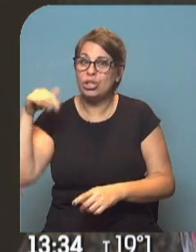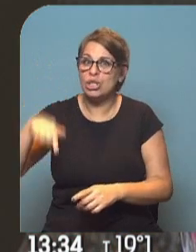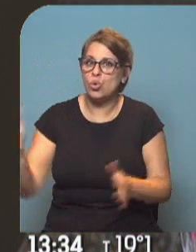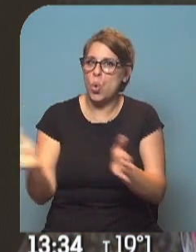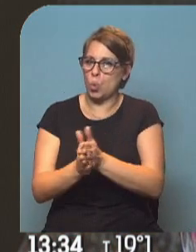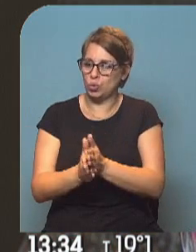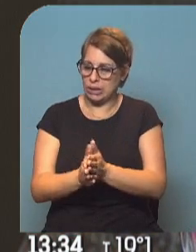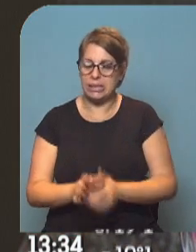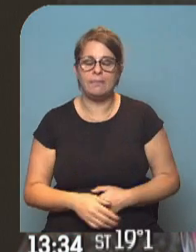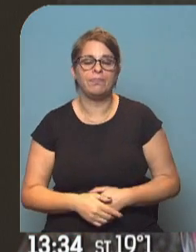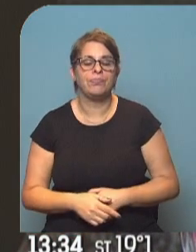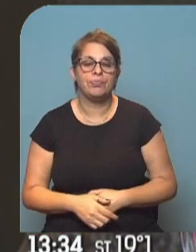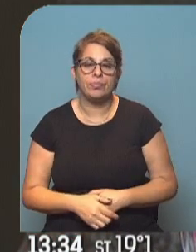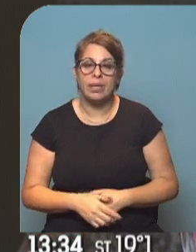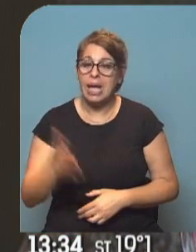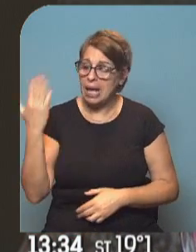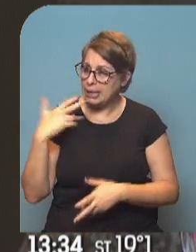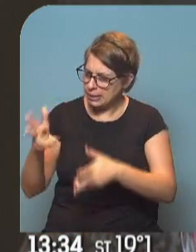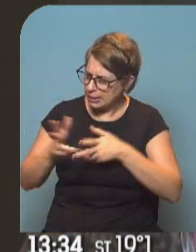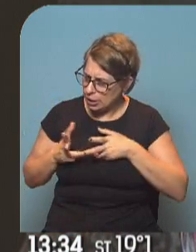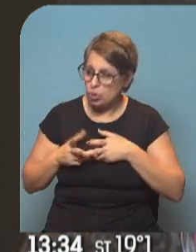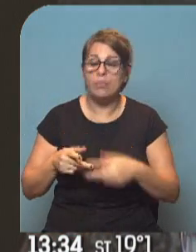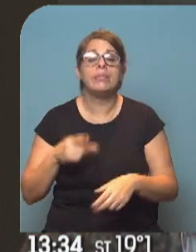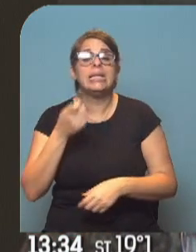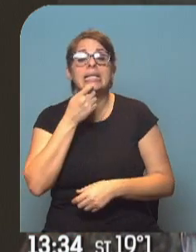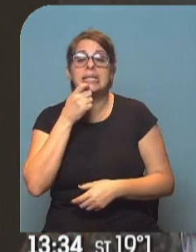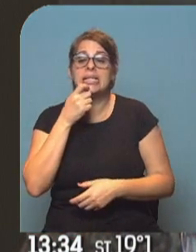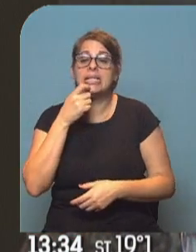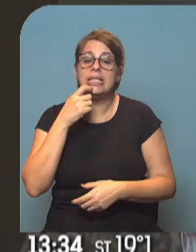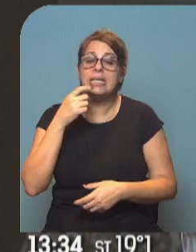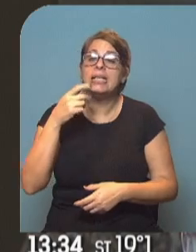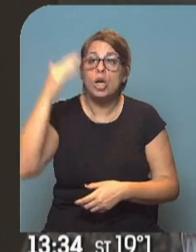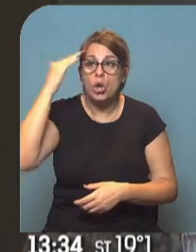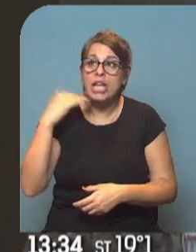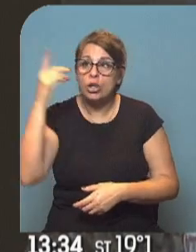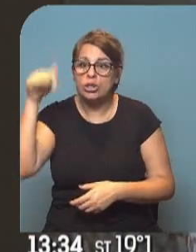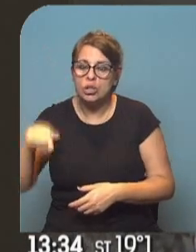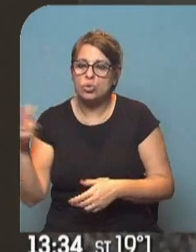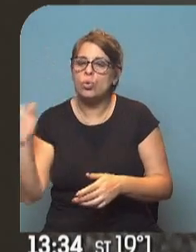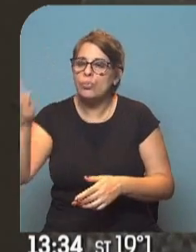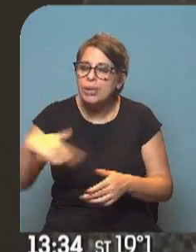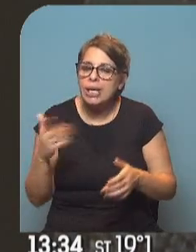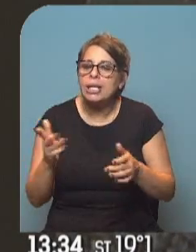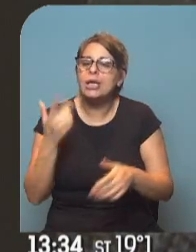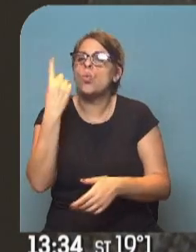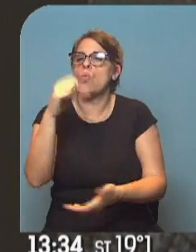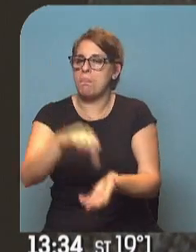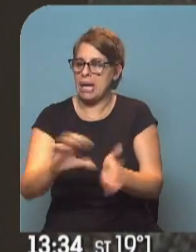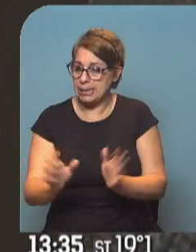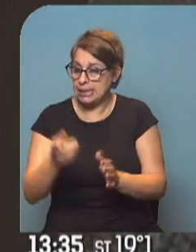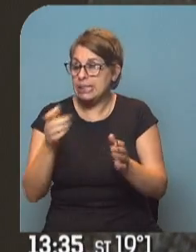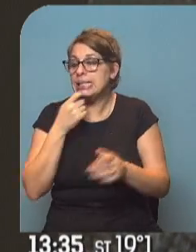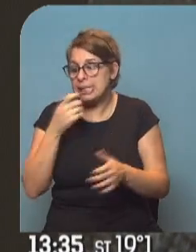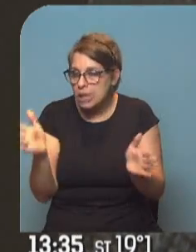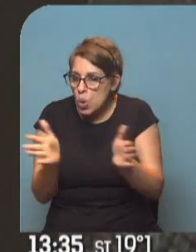retomando un poco lo que planteas vos, Inde, al principio, primero que si es una unificación, llamémosle, digamos, en caso de que se produzca la